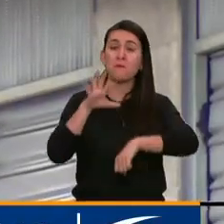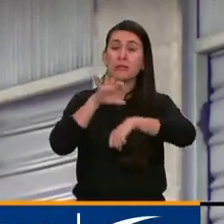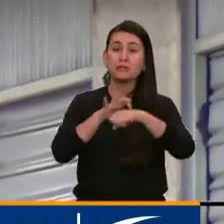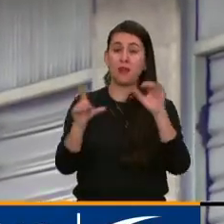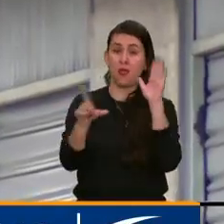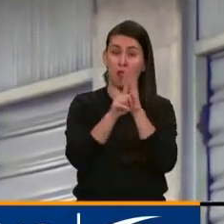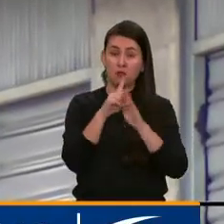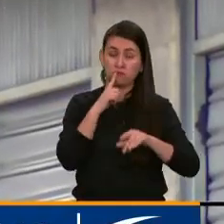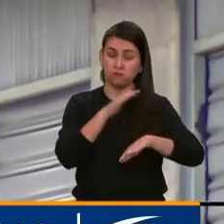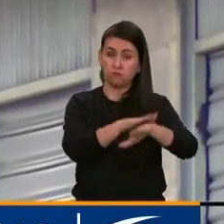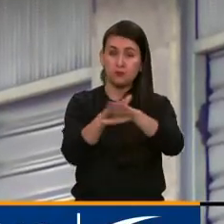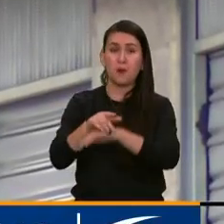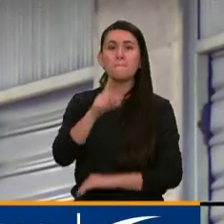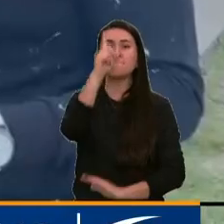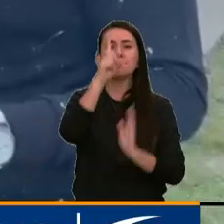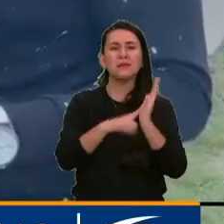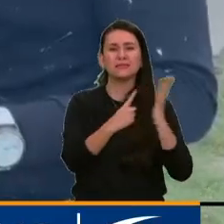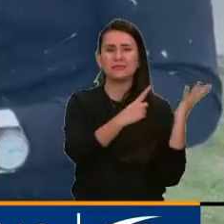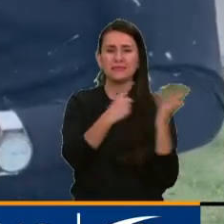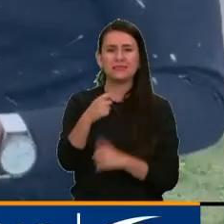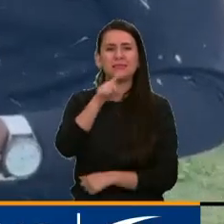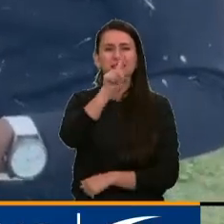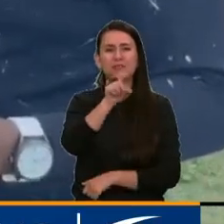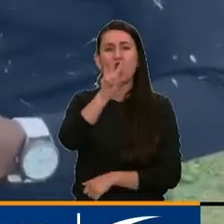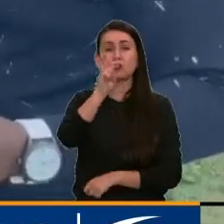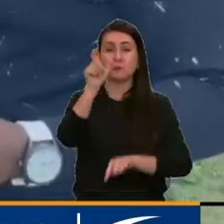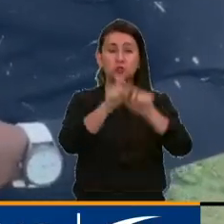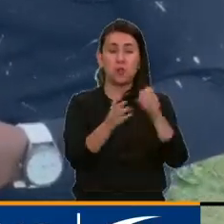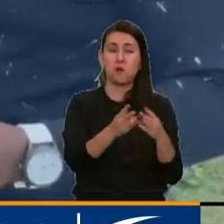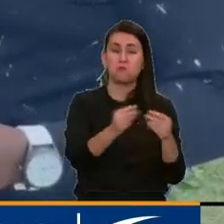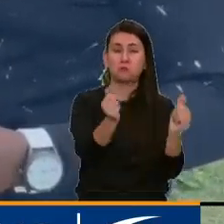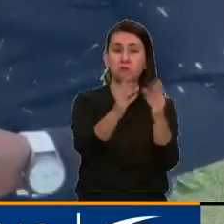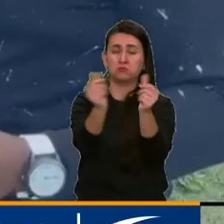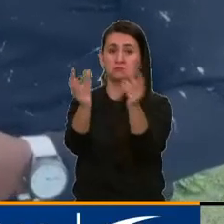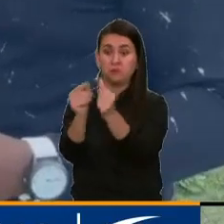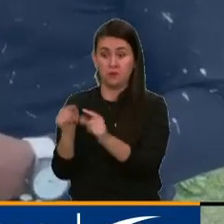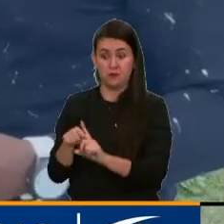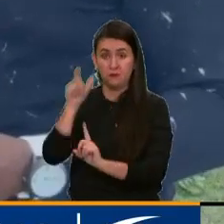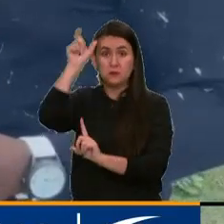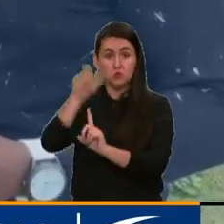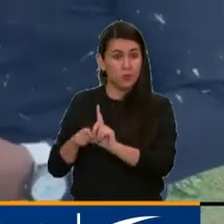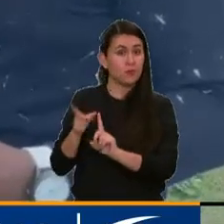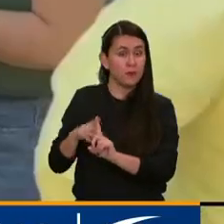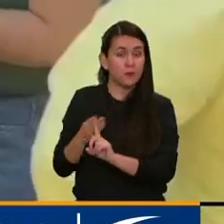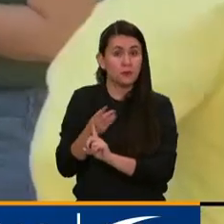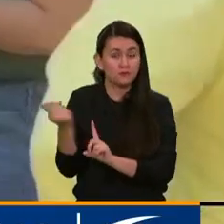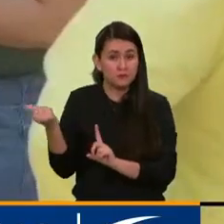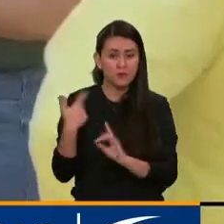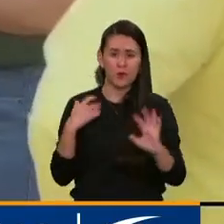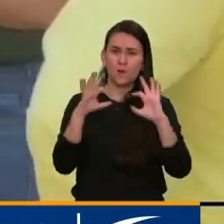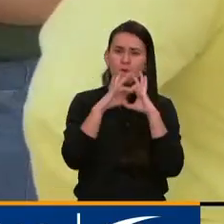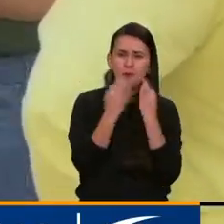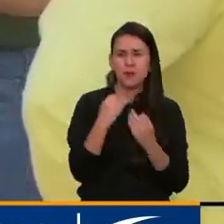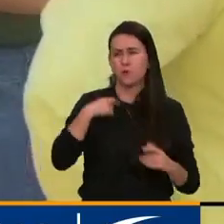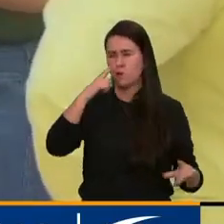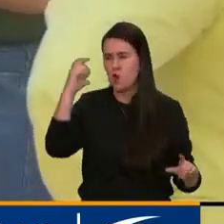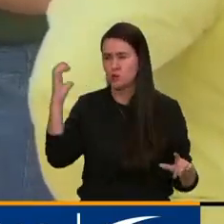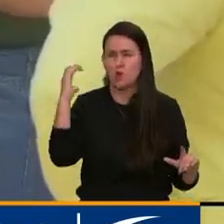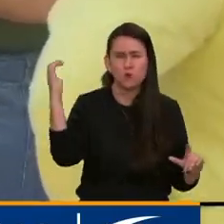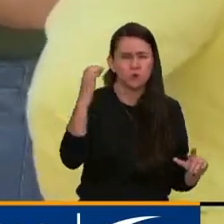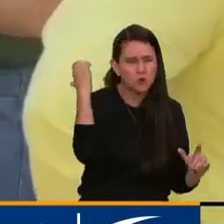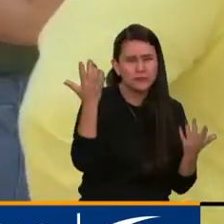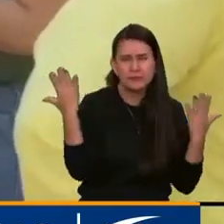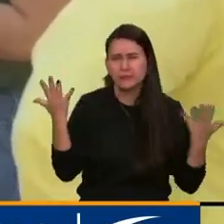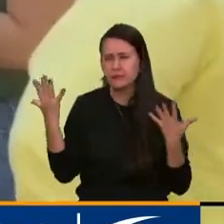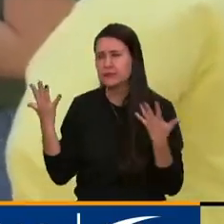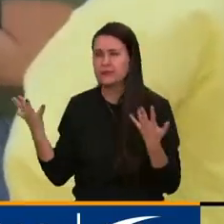reportado 1.768 personas desaparecidas. Carlos es uno de ellos. Mientras tanto, sus familiares lo buscan